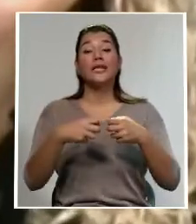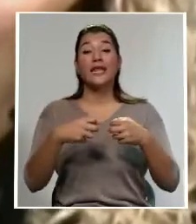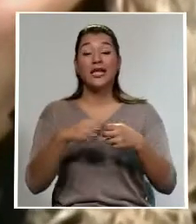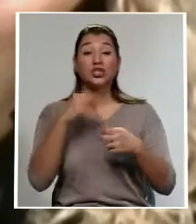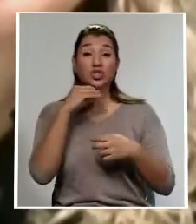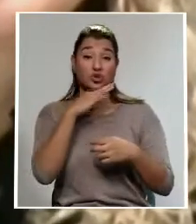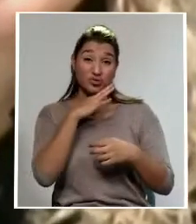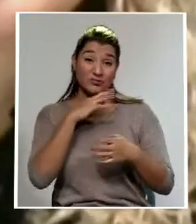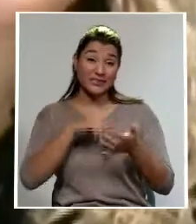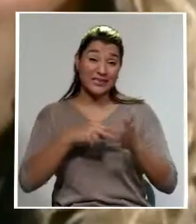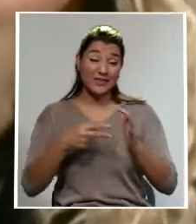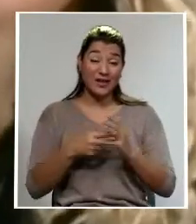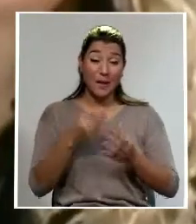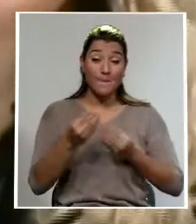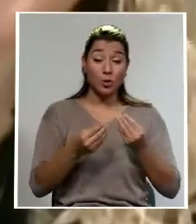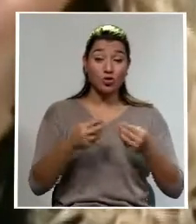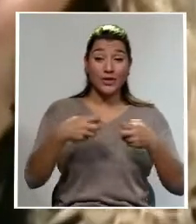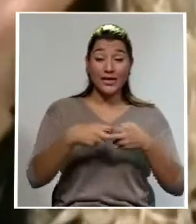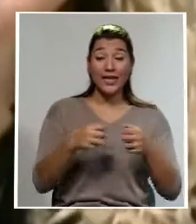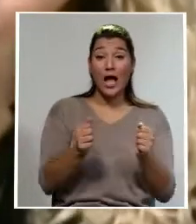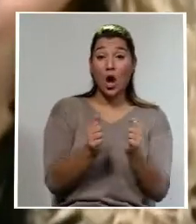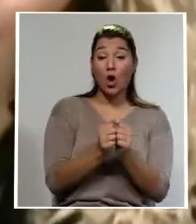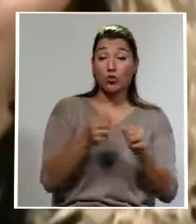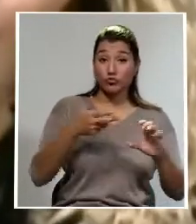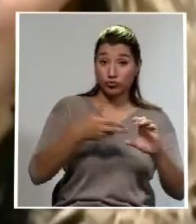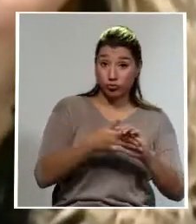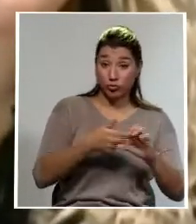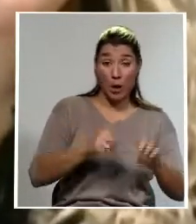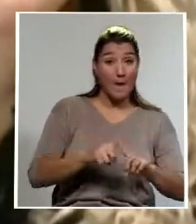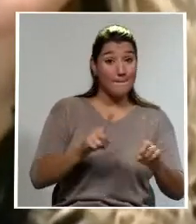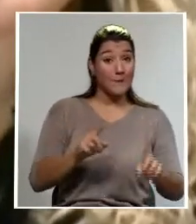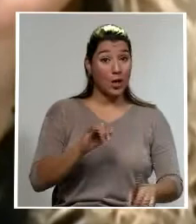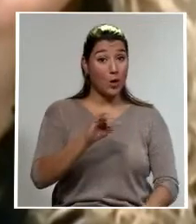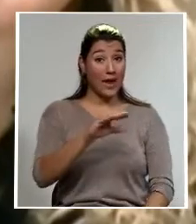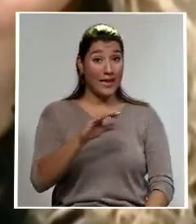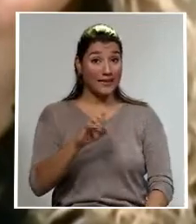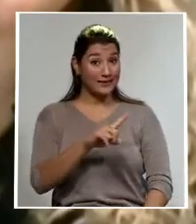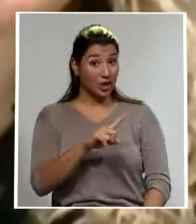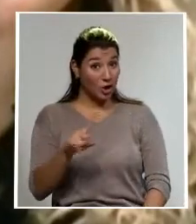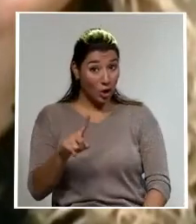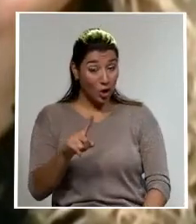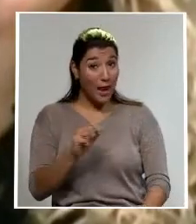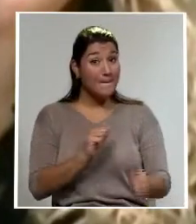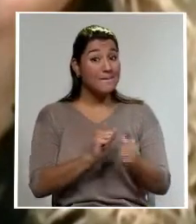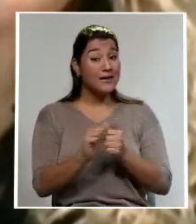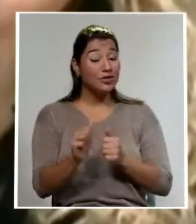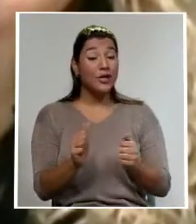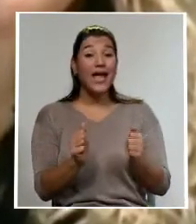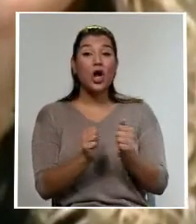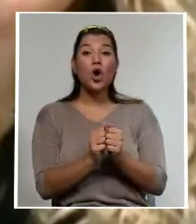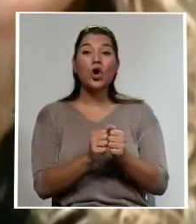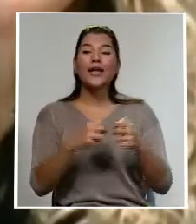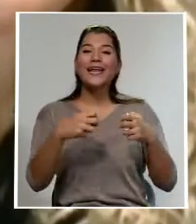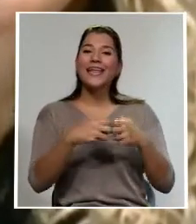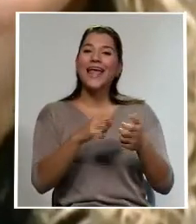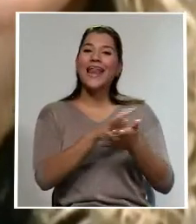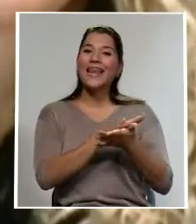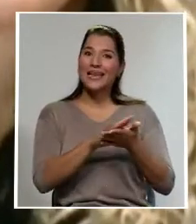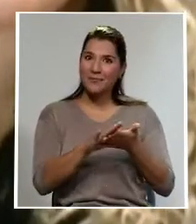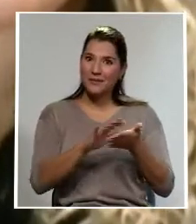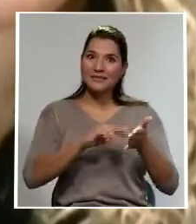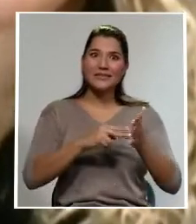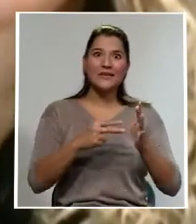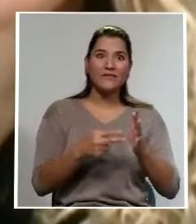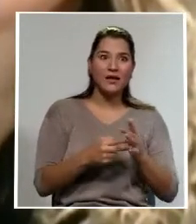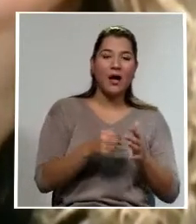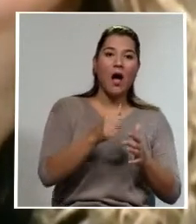de combustibles fósiles. En el caso del ICE no es así. Entonces, no estamos de alguna